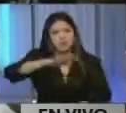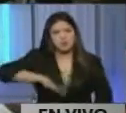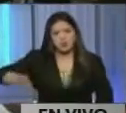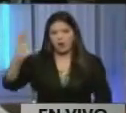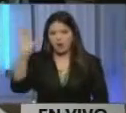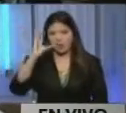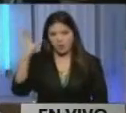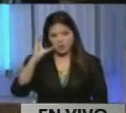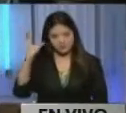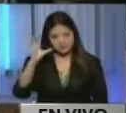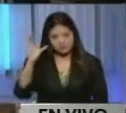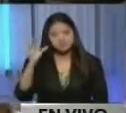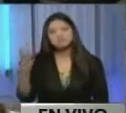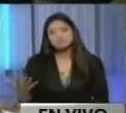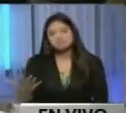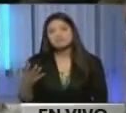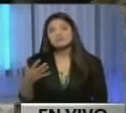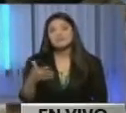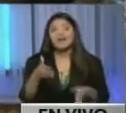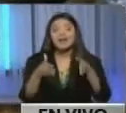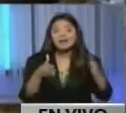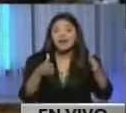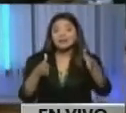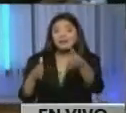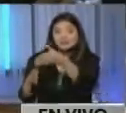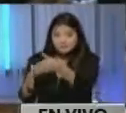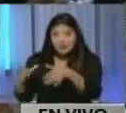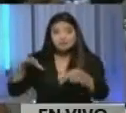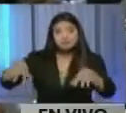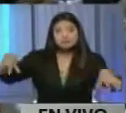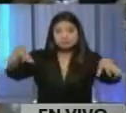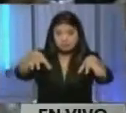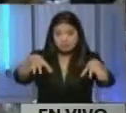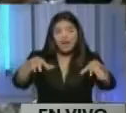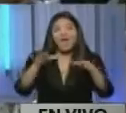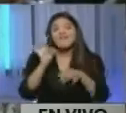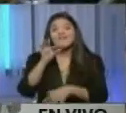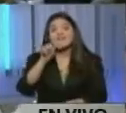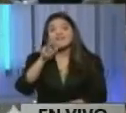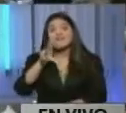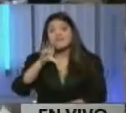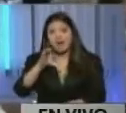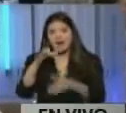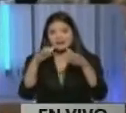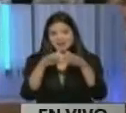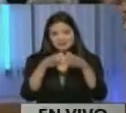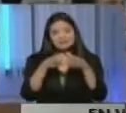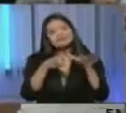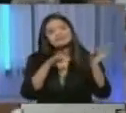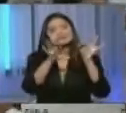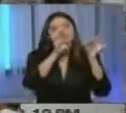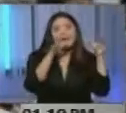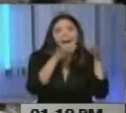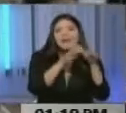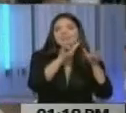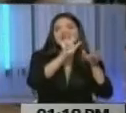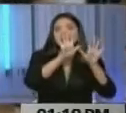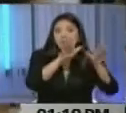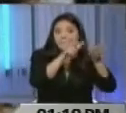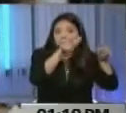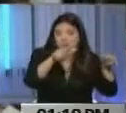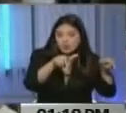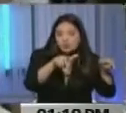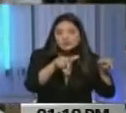Asimismo, por cada zona, la FAREP designa un grupo de 10 de sus integrantes que pueden movilizarse a